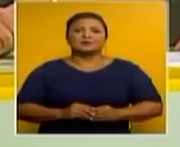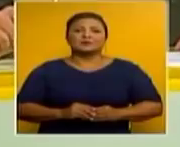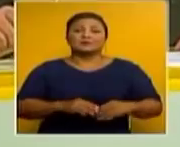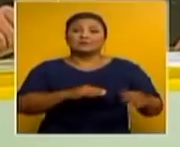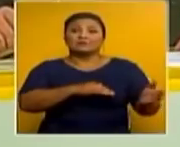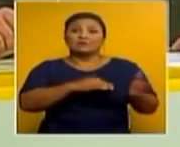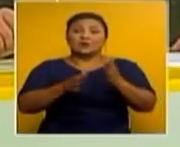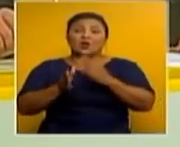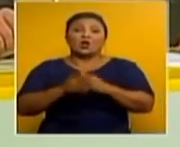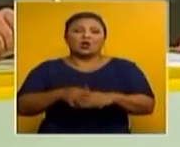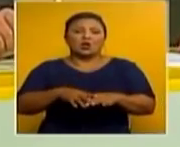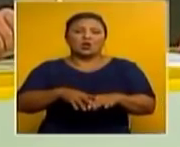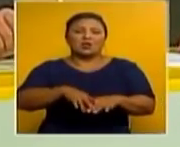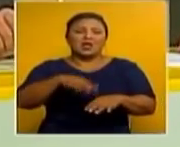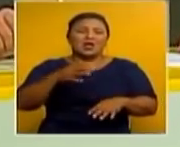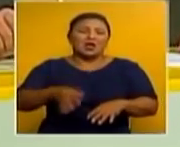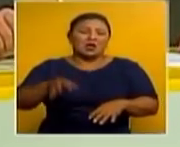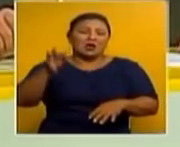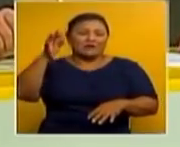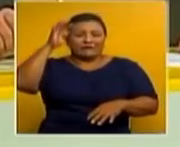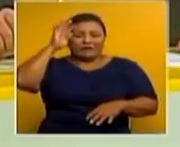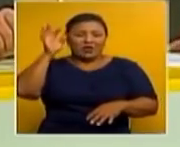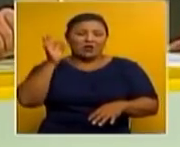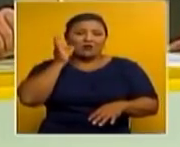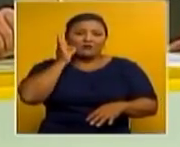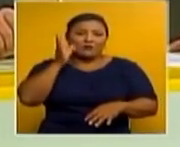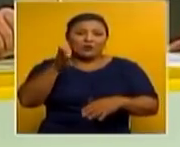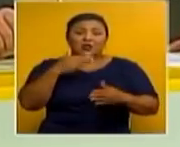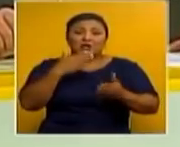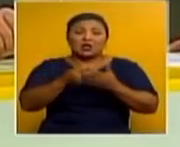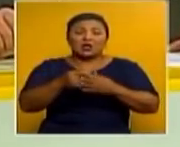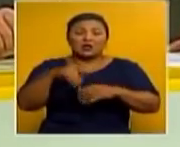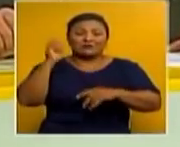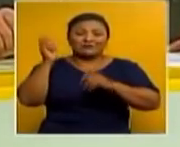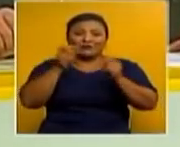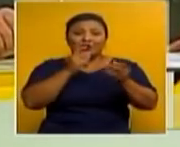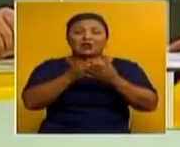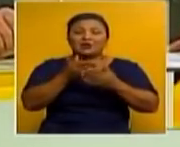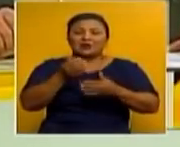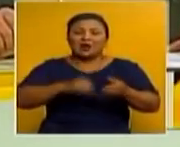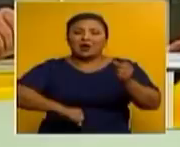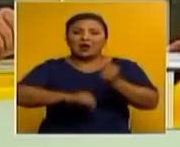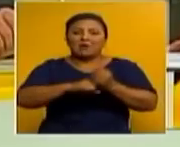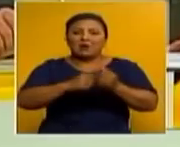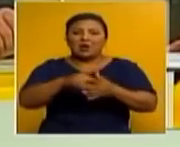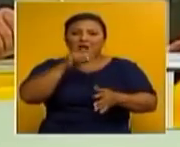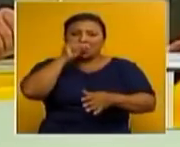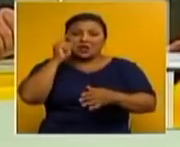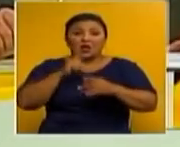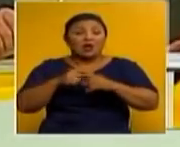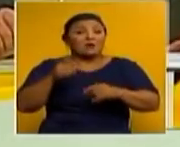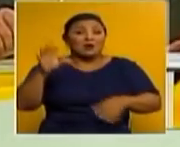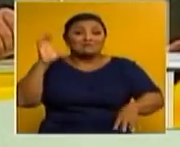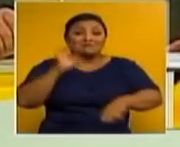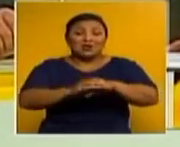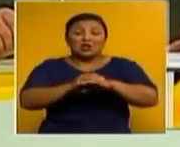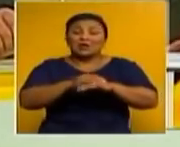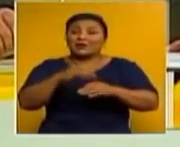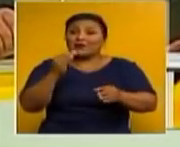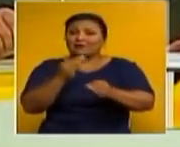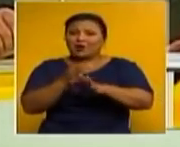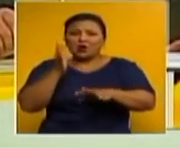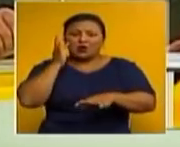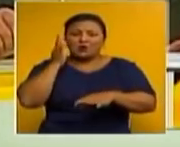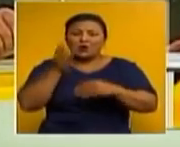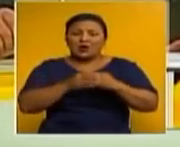Un agente fiscal es investigada por beneficiar a procesados en delitos de narcotráfico. La captura de la funcionaria se dio en el operativo